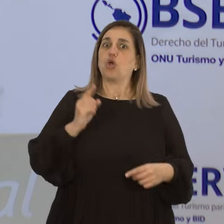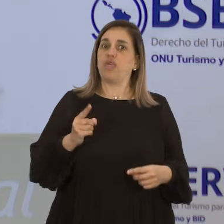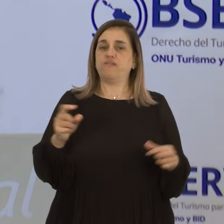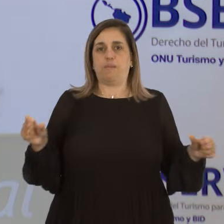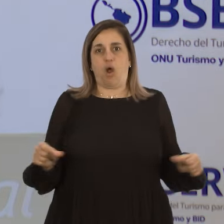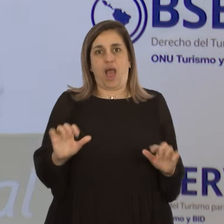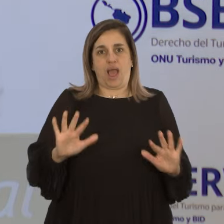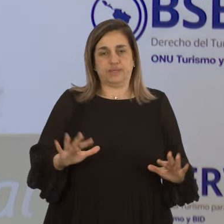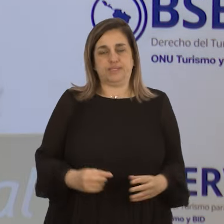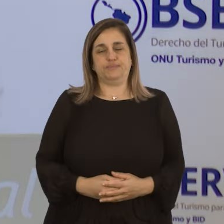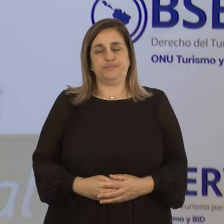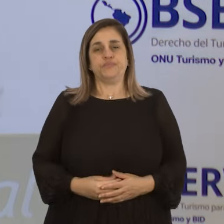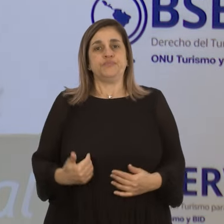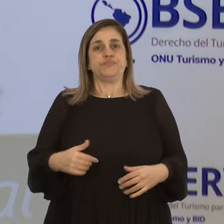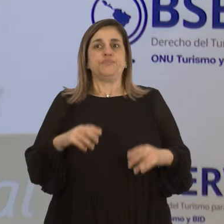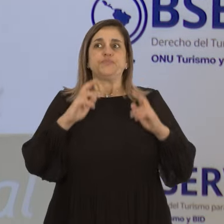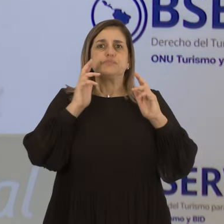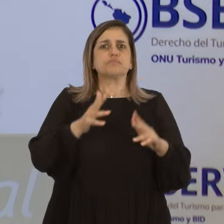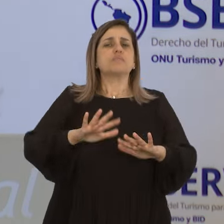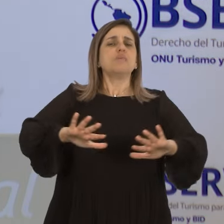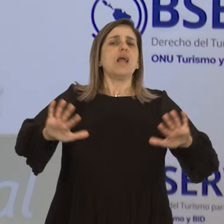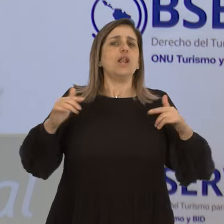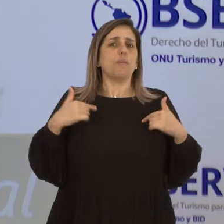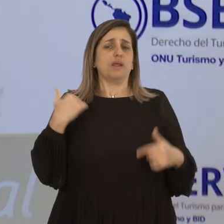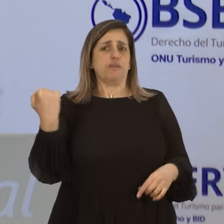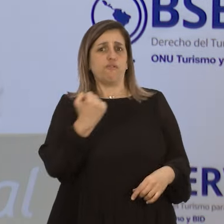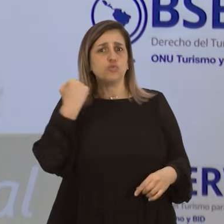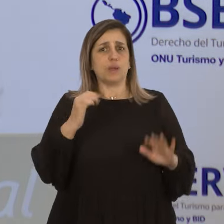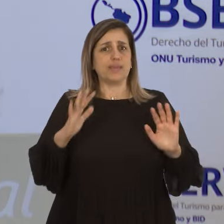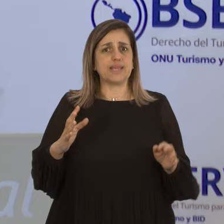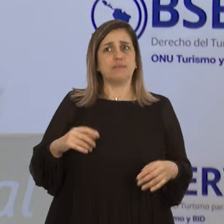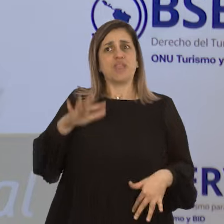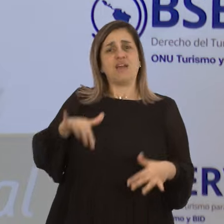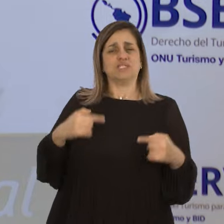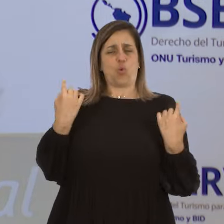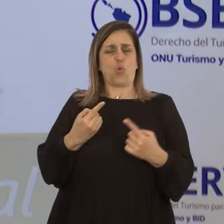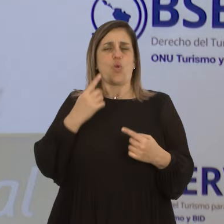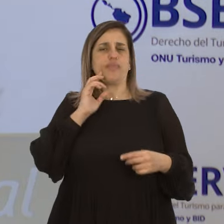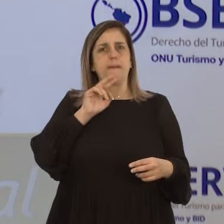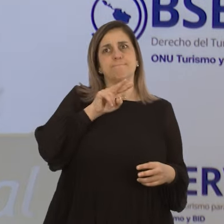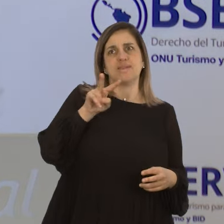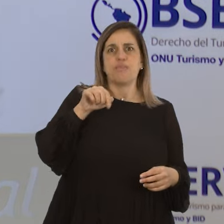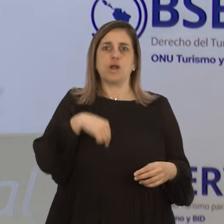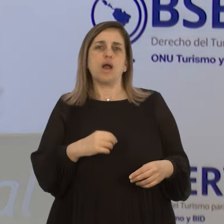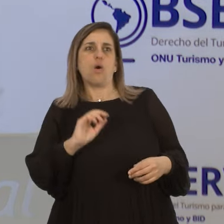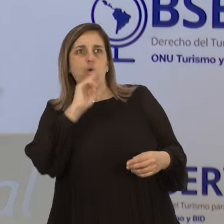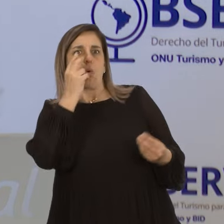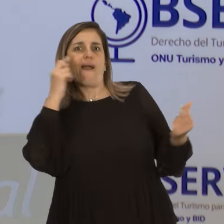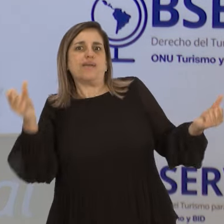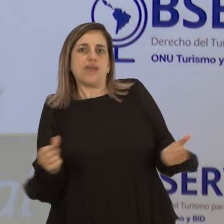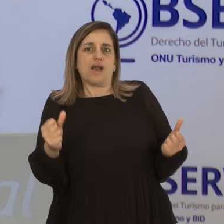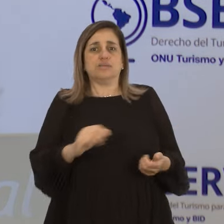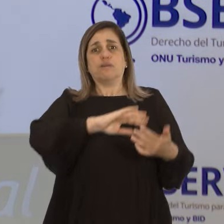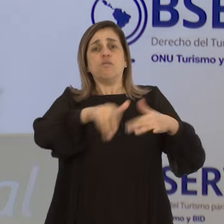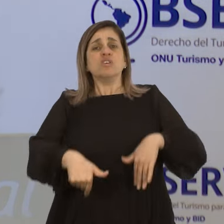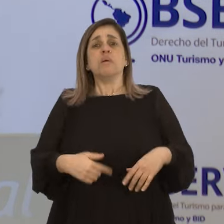que nosotros tenemos que tener. Y yo me quedo con algo que para mí es muy importante, que a veces uno anda como caballo de lechero